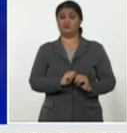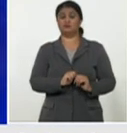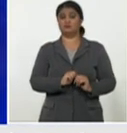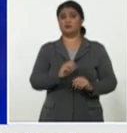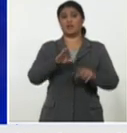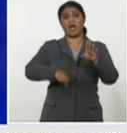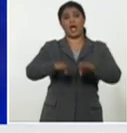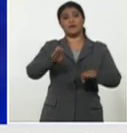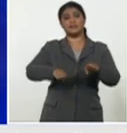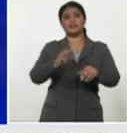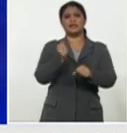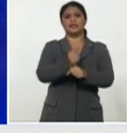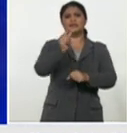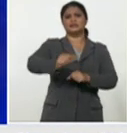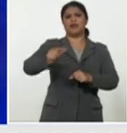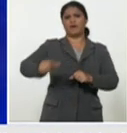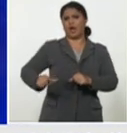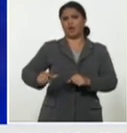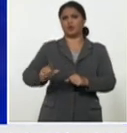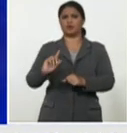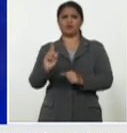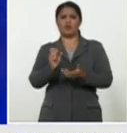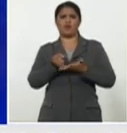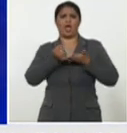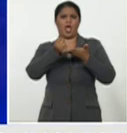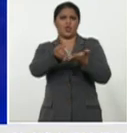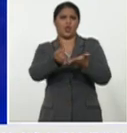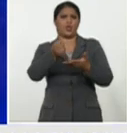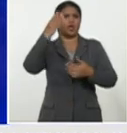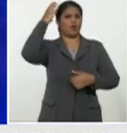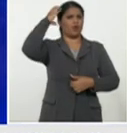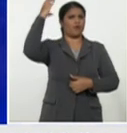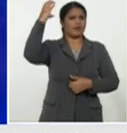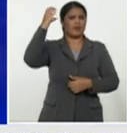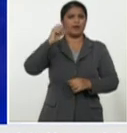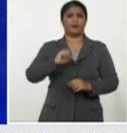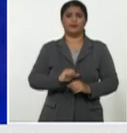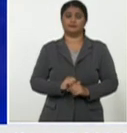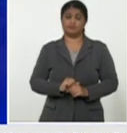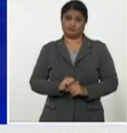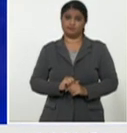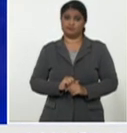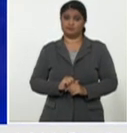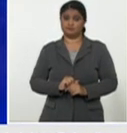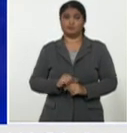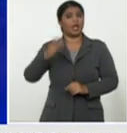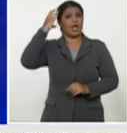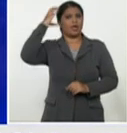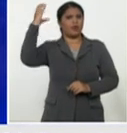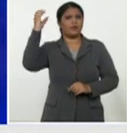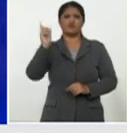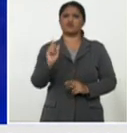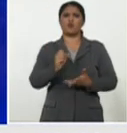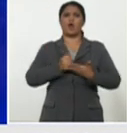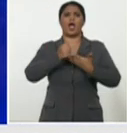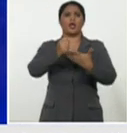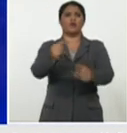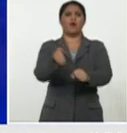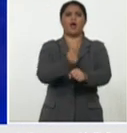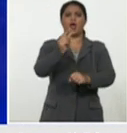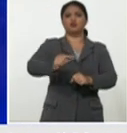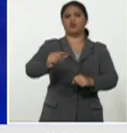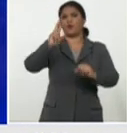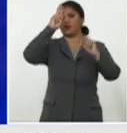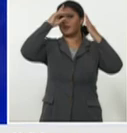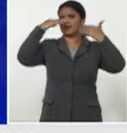el estadio que llevamos también de casos ya en largo tiempo de reportar nuevos